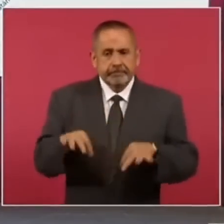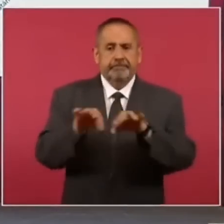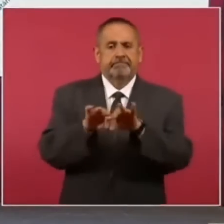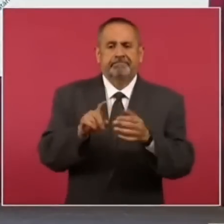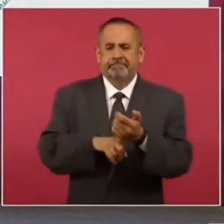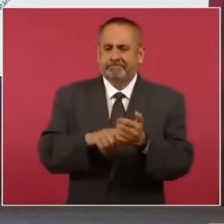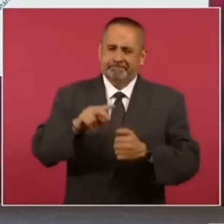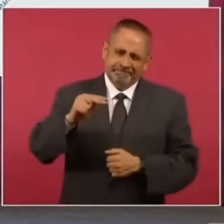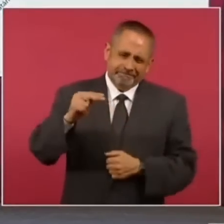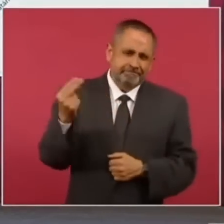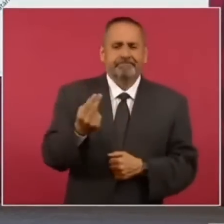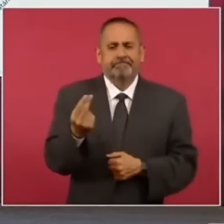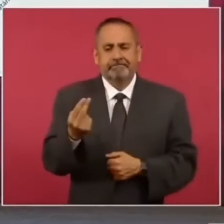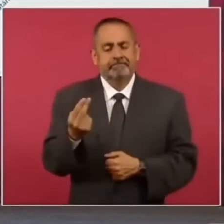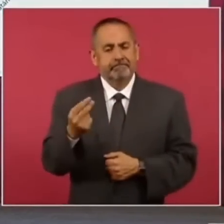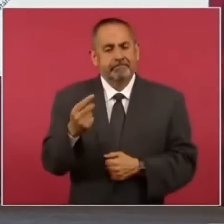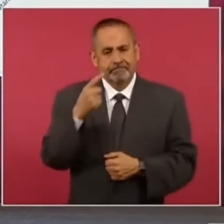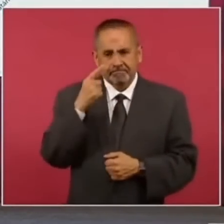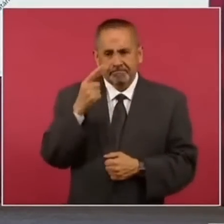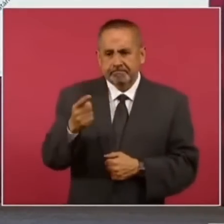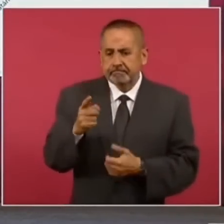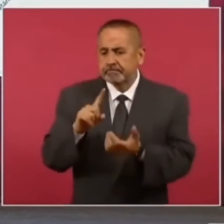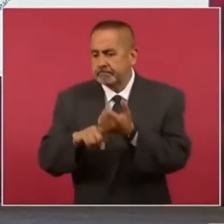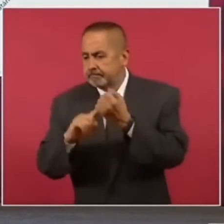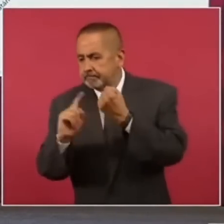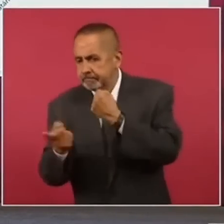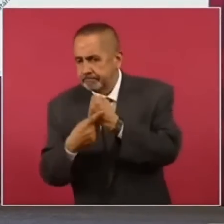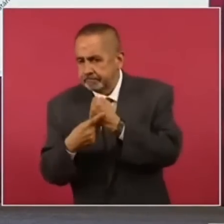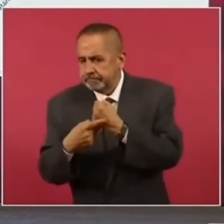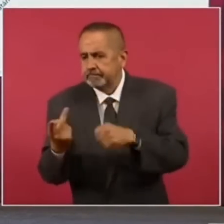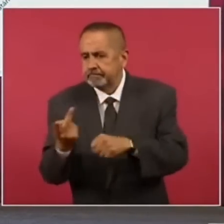importantísimo enfrentar las causas